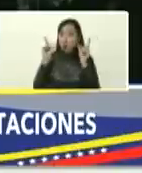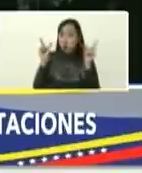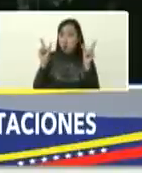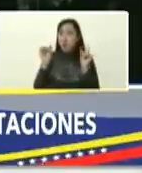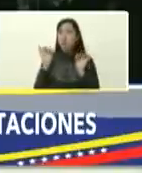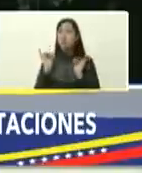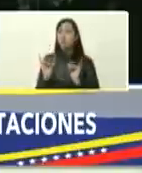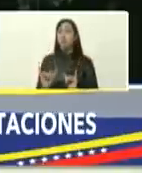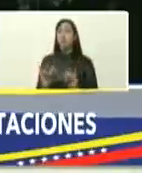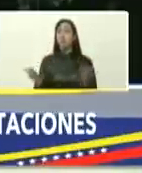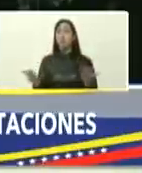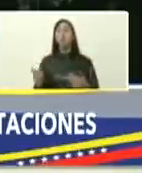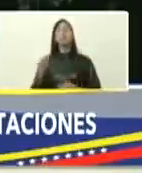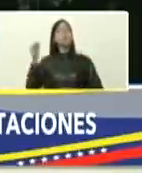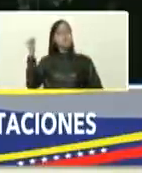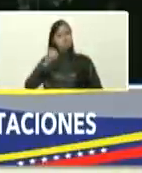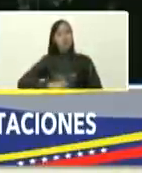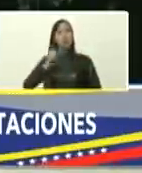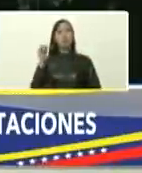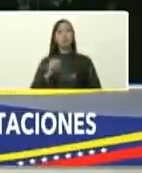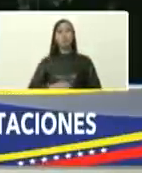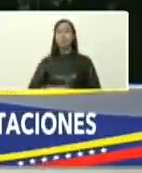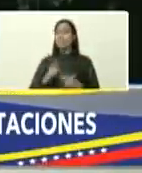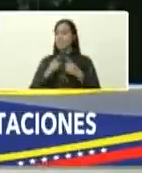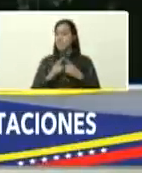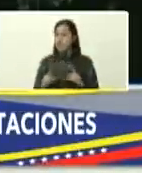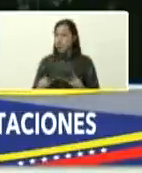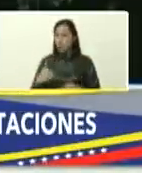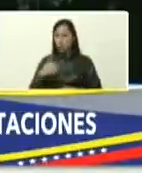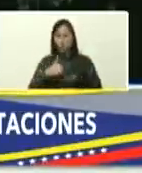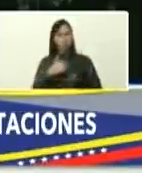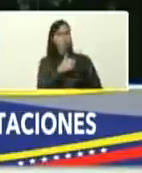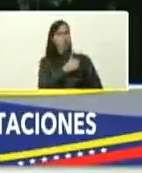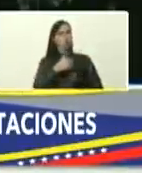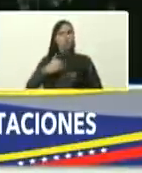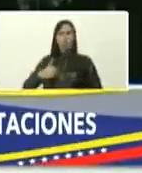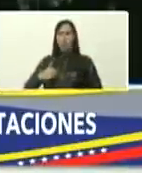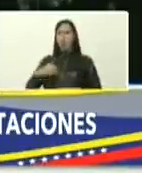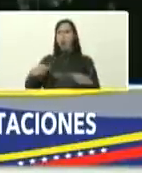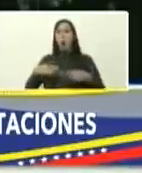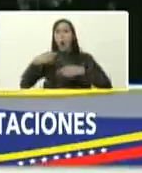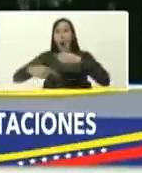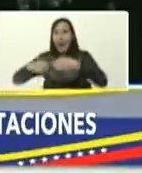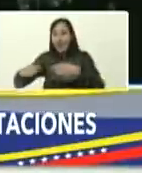allí. Claro que sí. Pero yo no quiero que